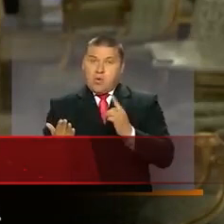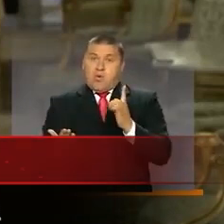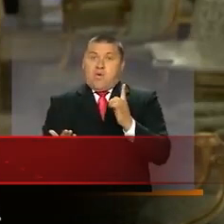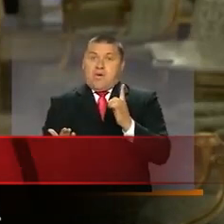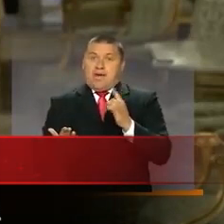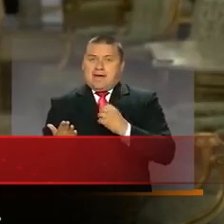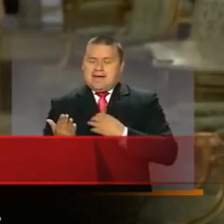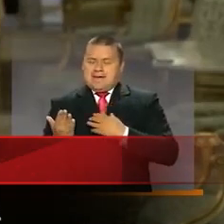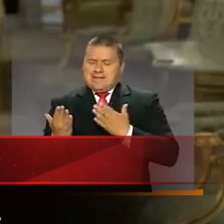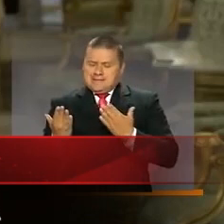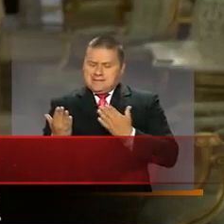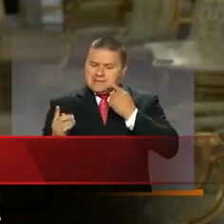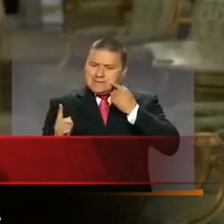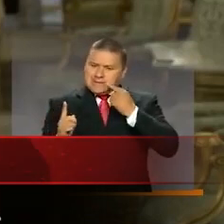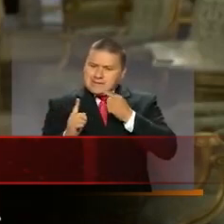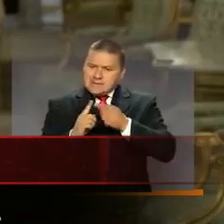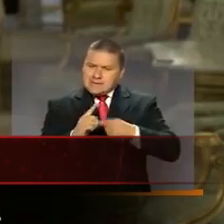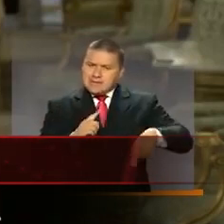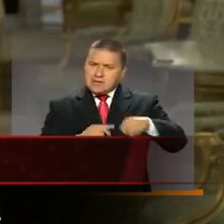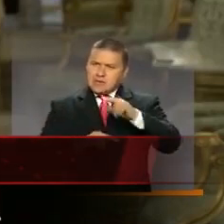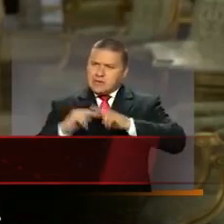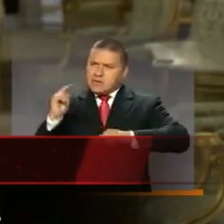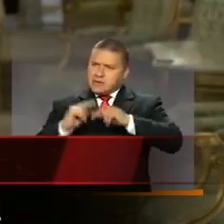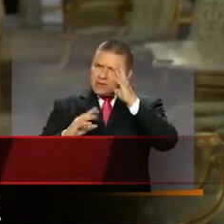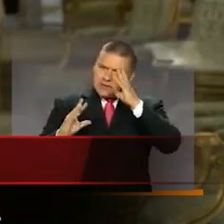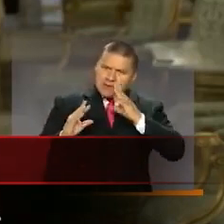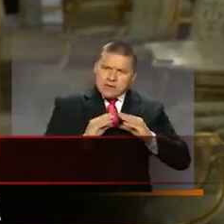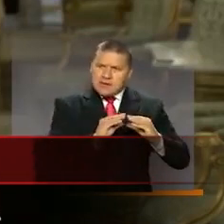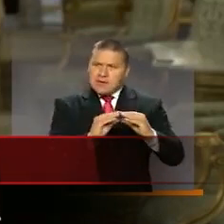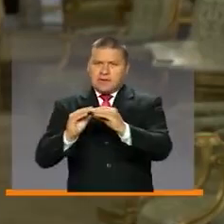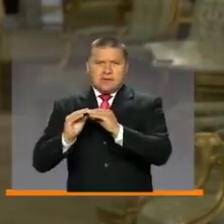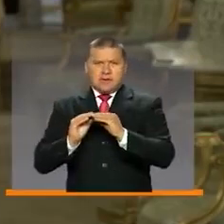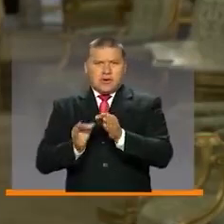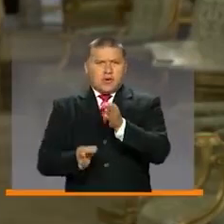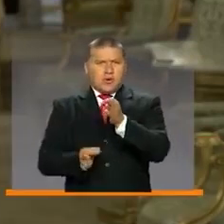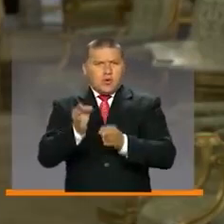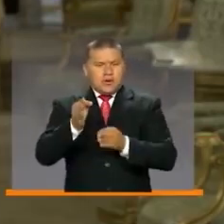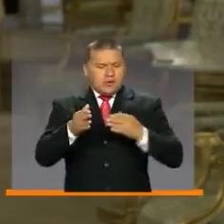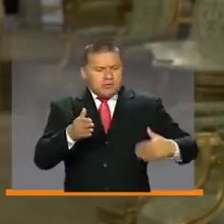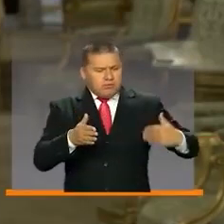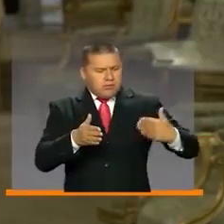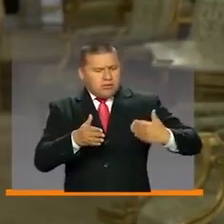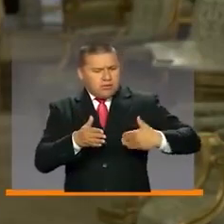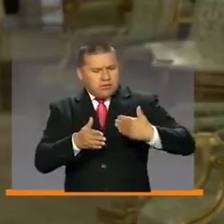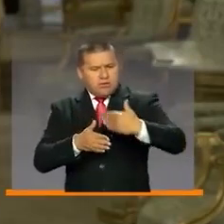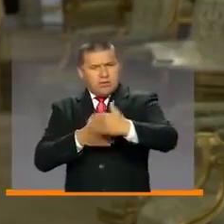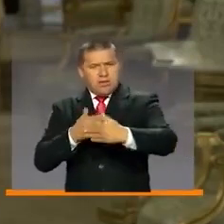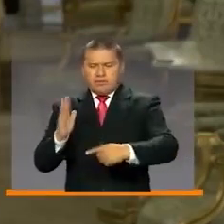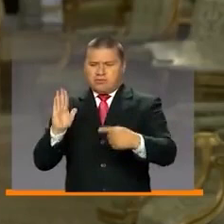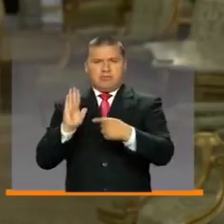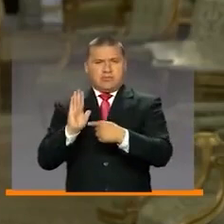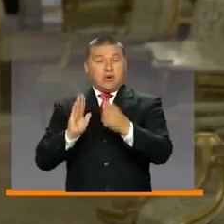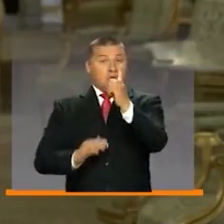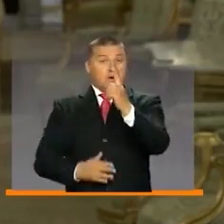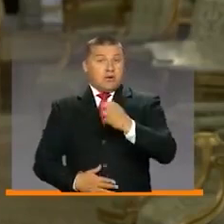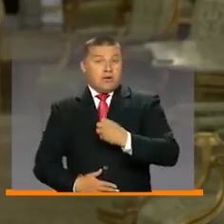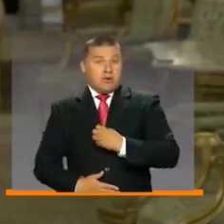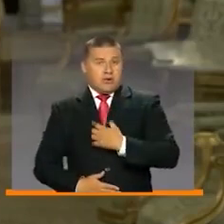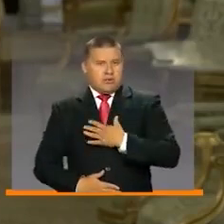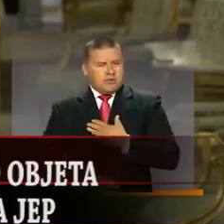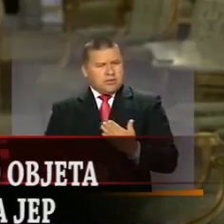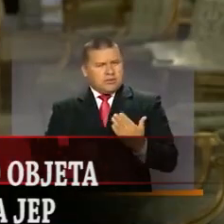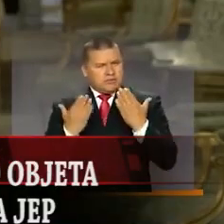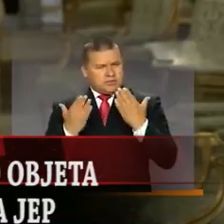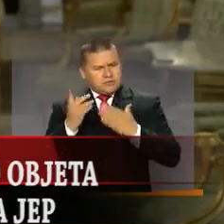para construir un consenso institucional alrededor de la justicia transicional una oportunidad que nos